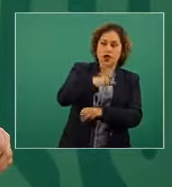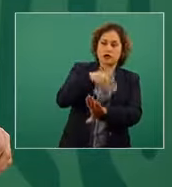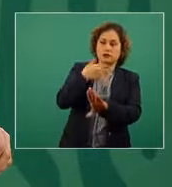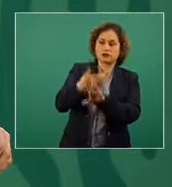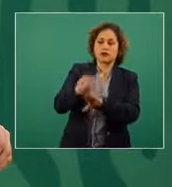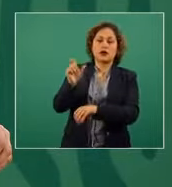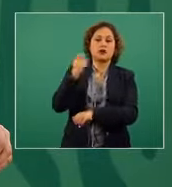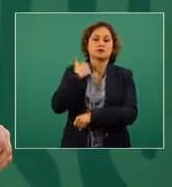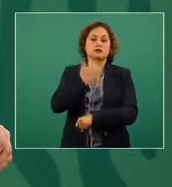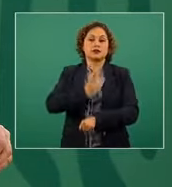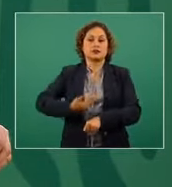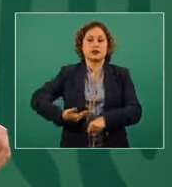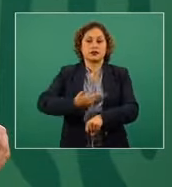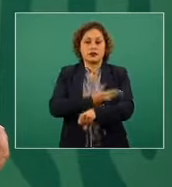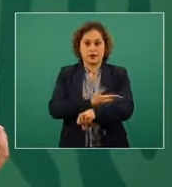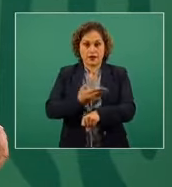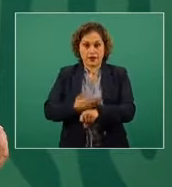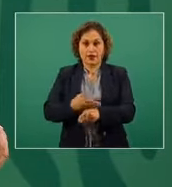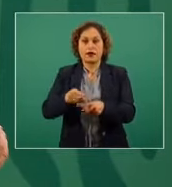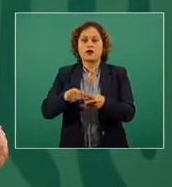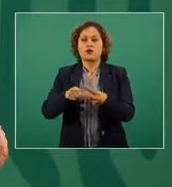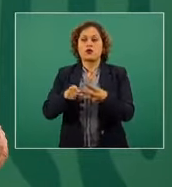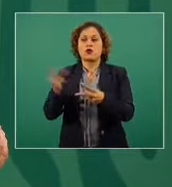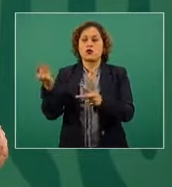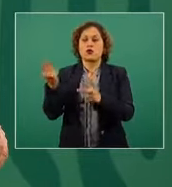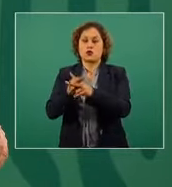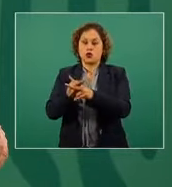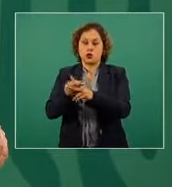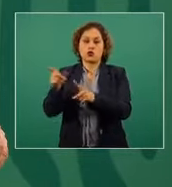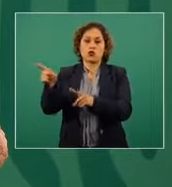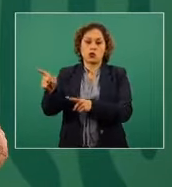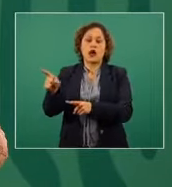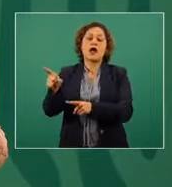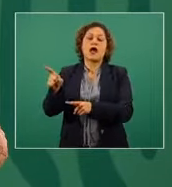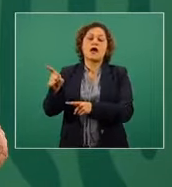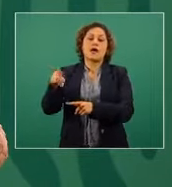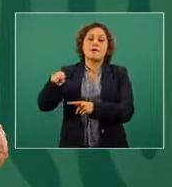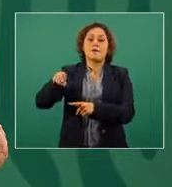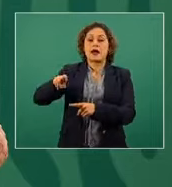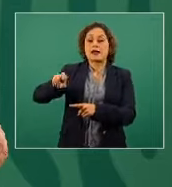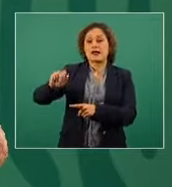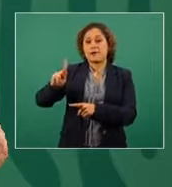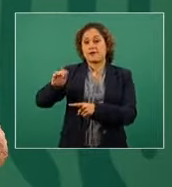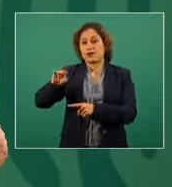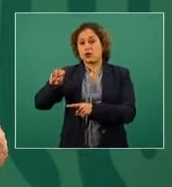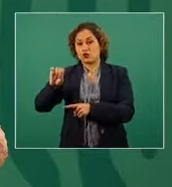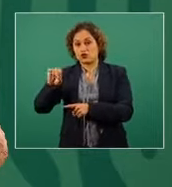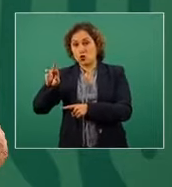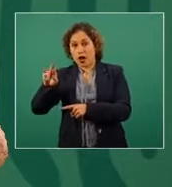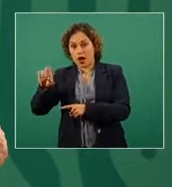Madero y del vicepresidente José María Pino Suárez. Entonces, hoy